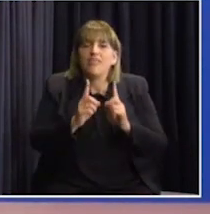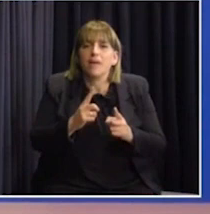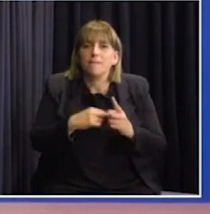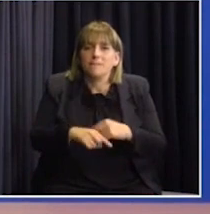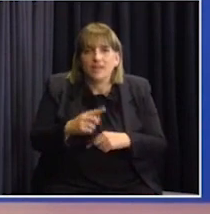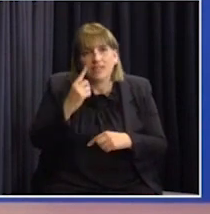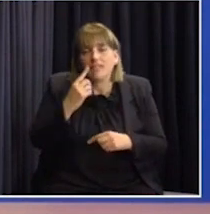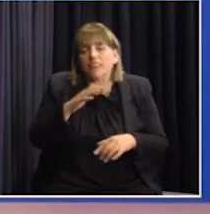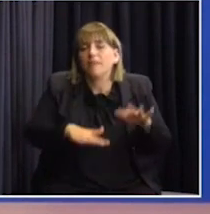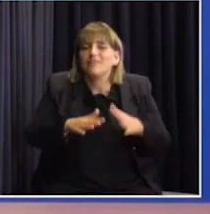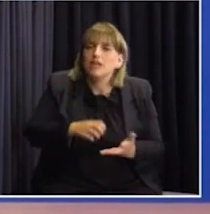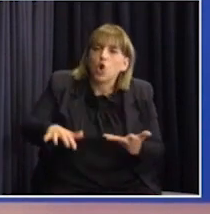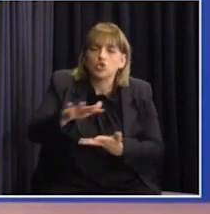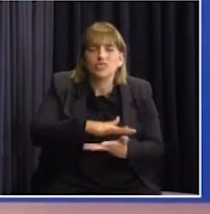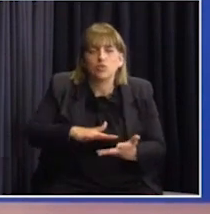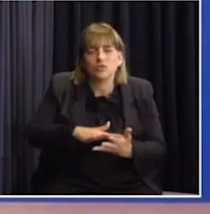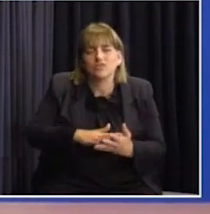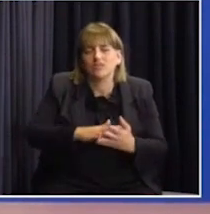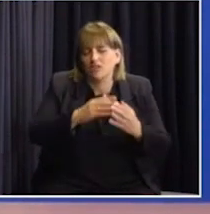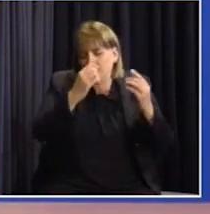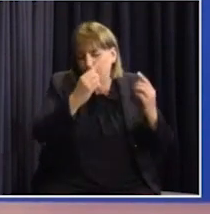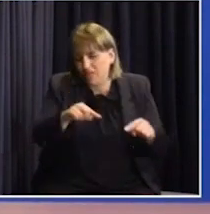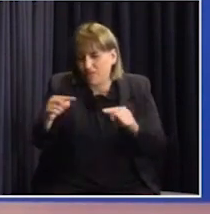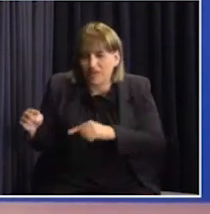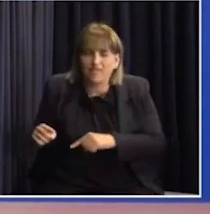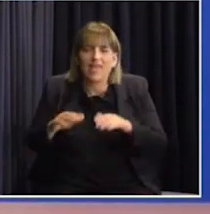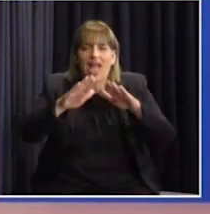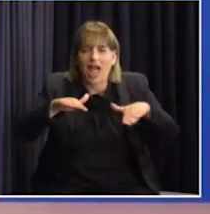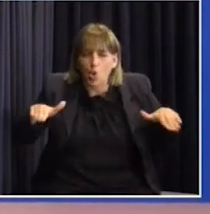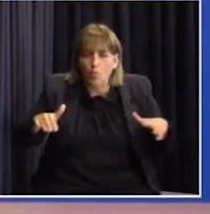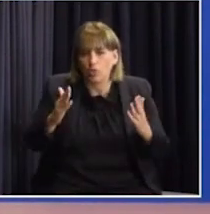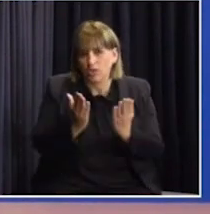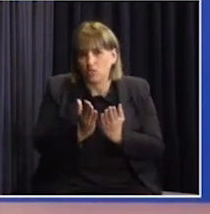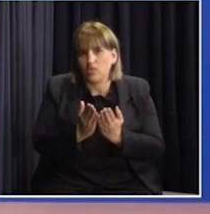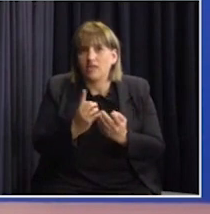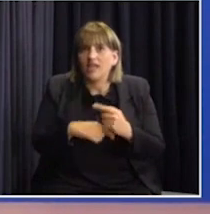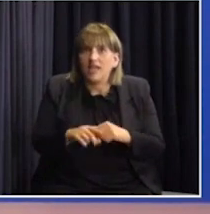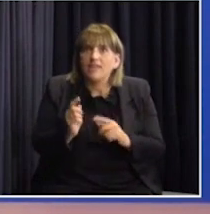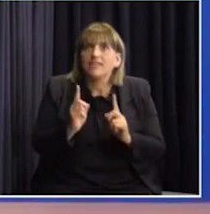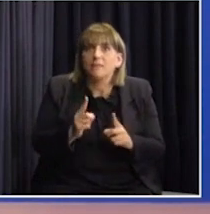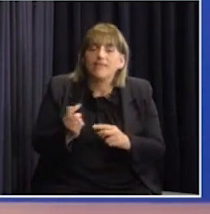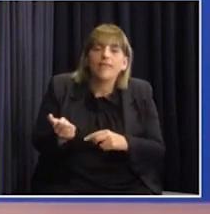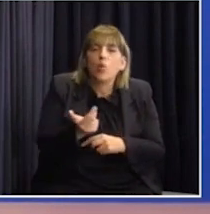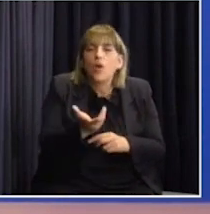vulnerabilidad de los distintos alumnos y obviamente de la densidad poblacional